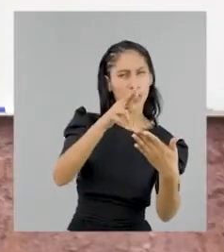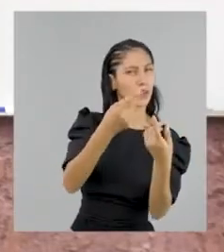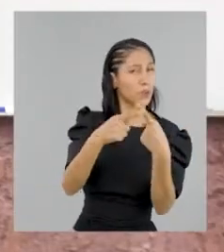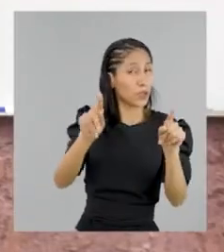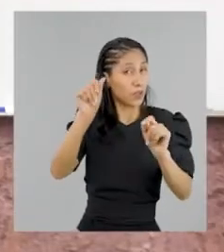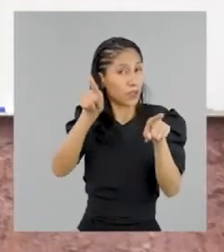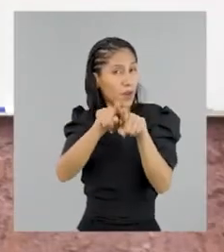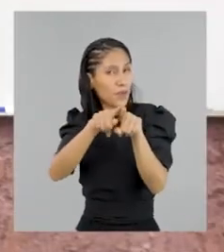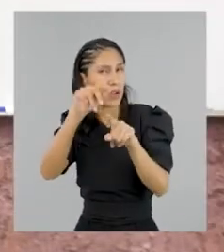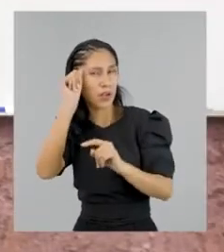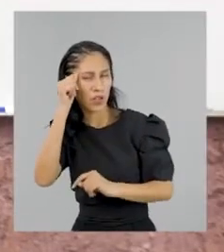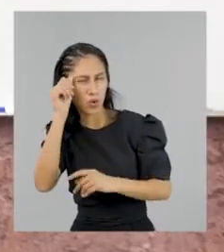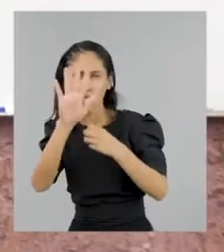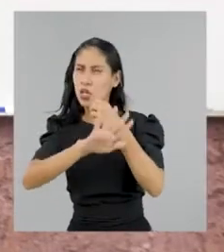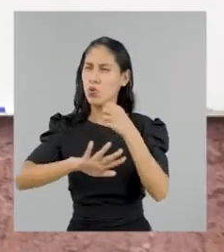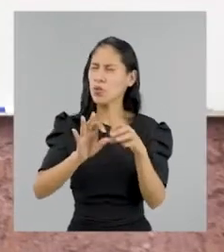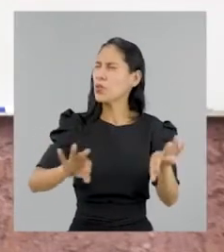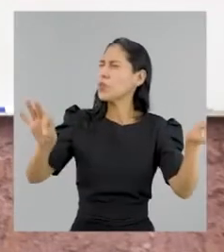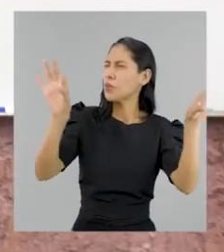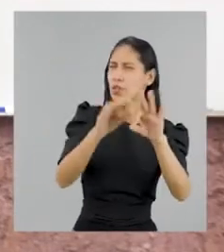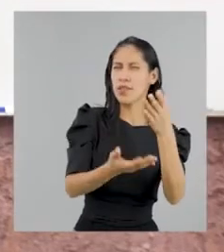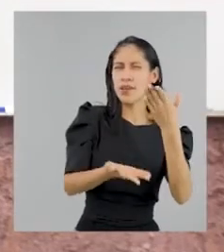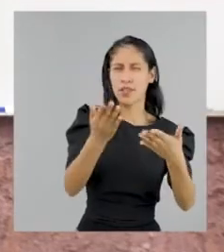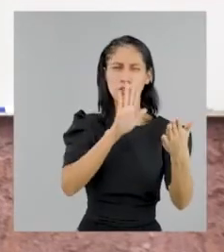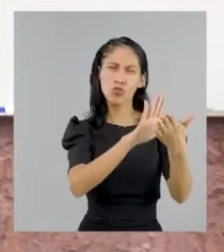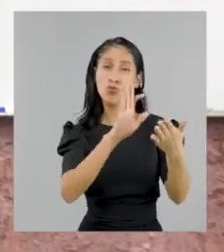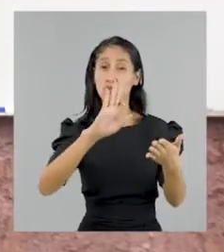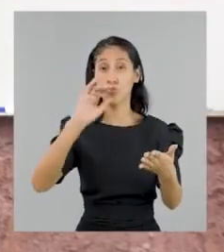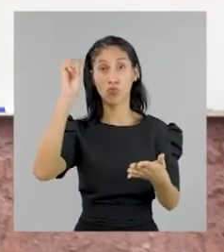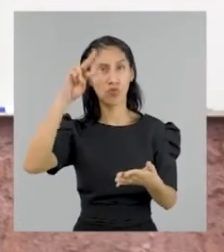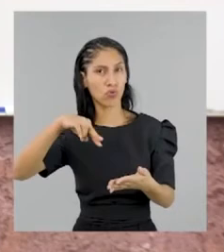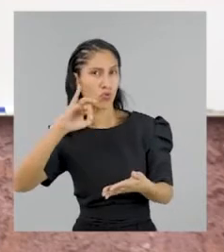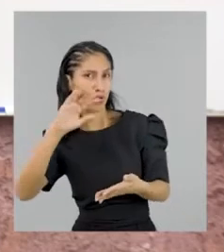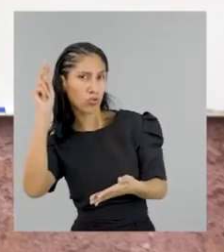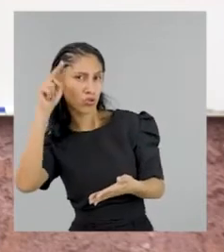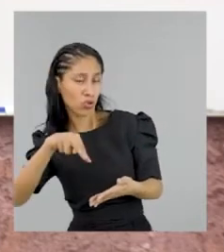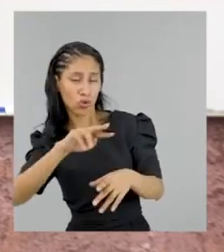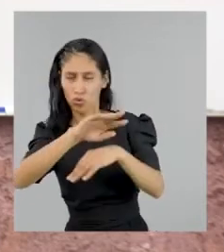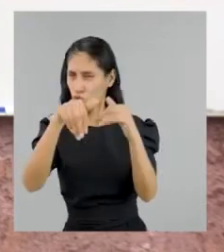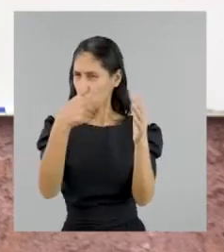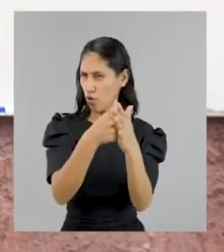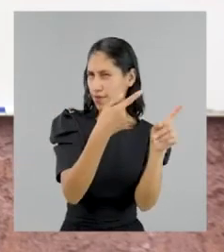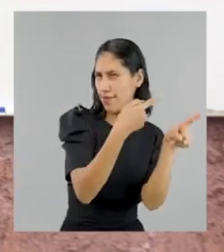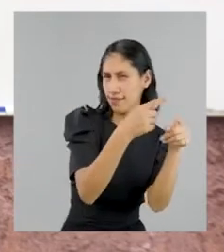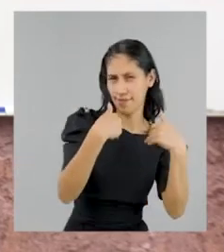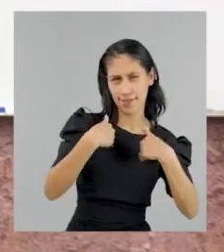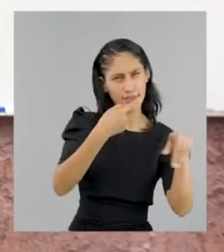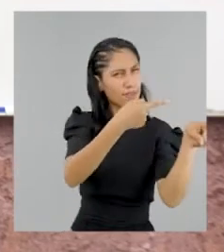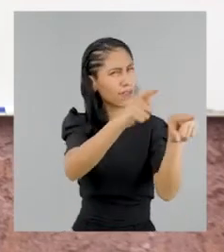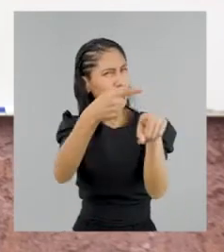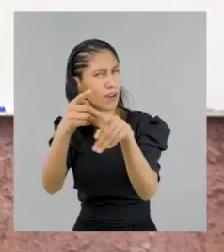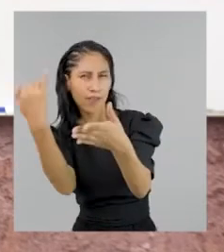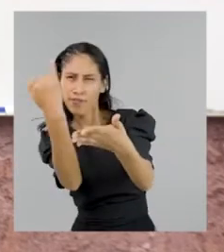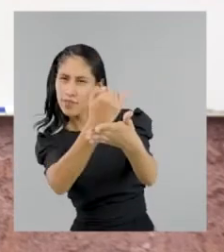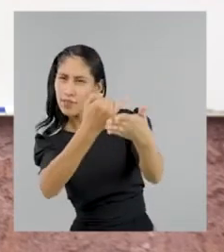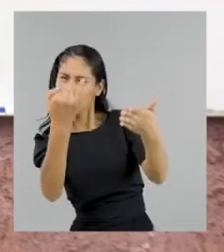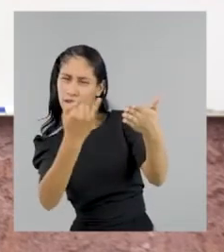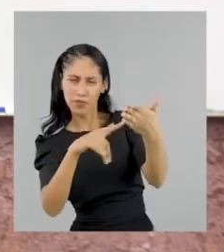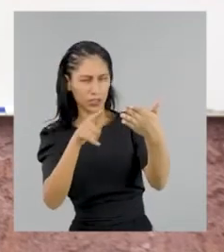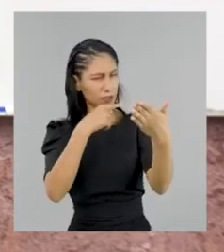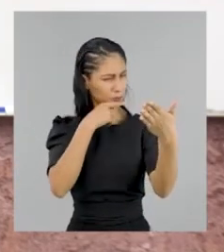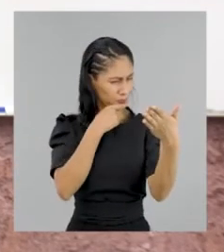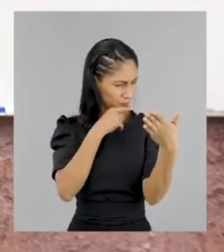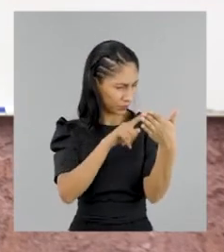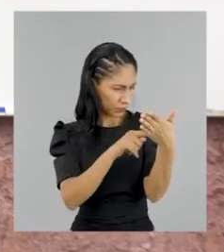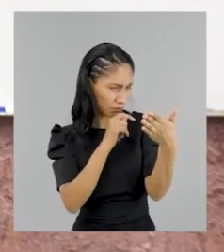Julia. Recuerda que lo básico es reconocer la función. Todas tienen diferentes gráficas. La forma de hacer